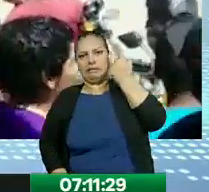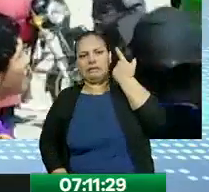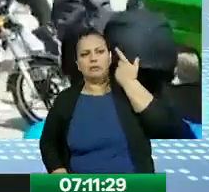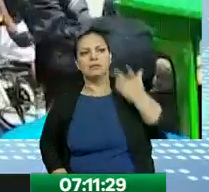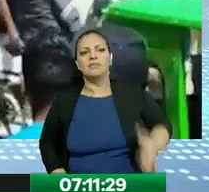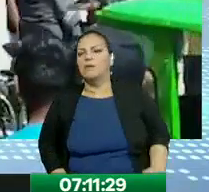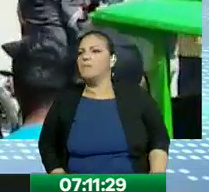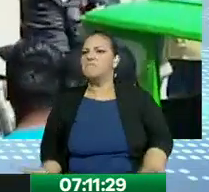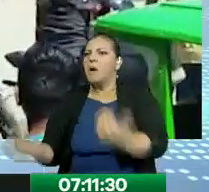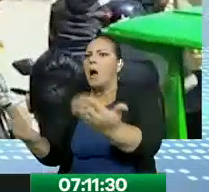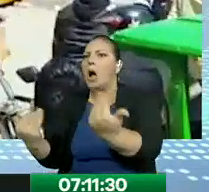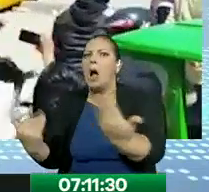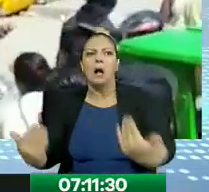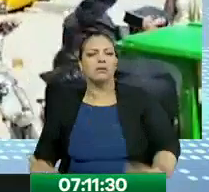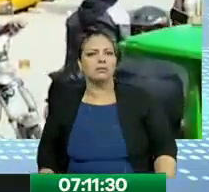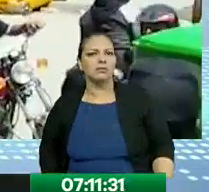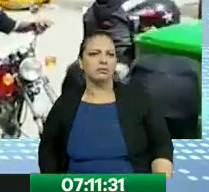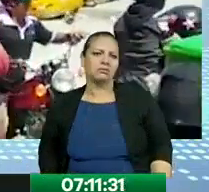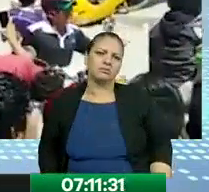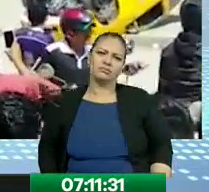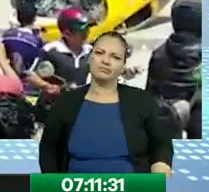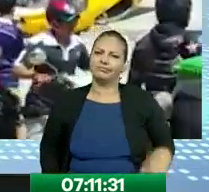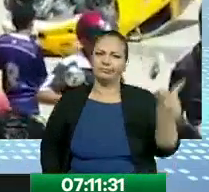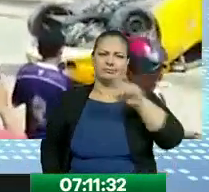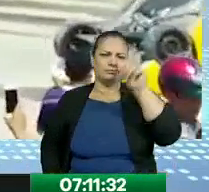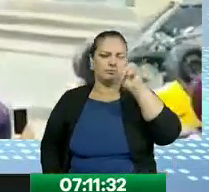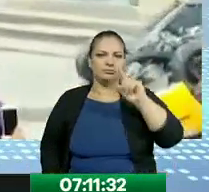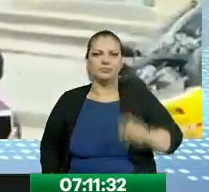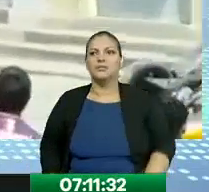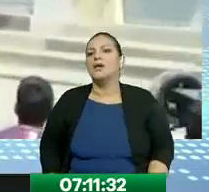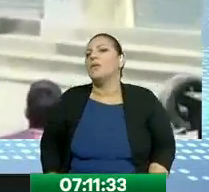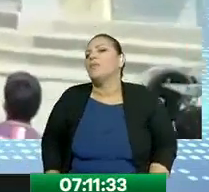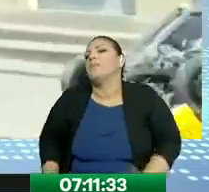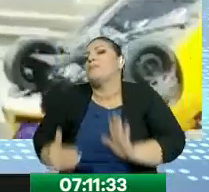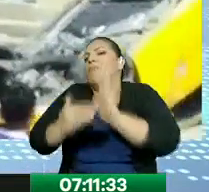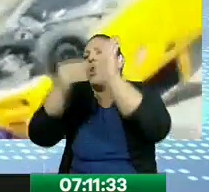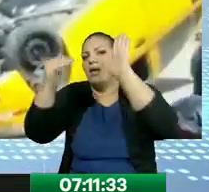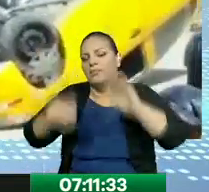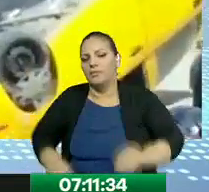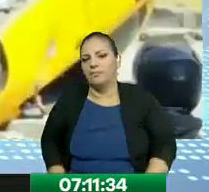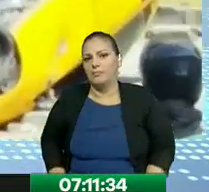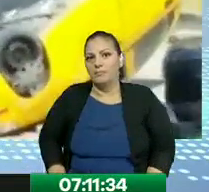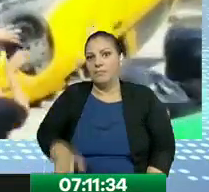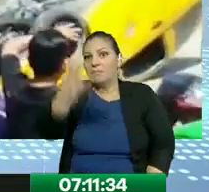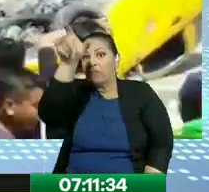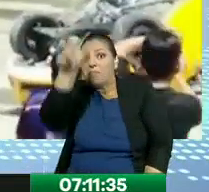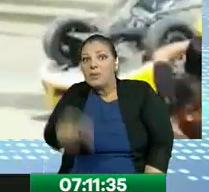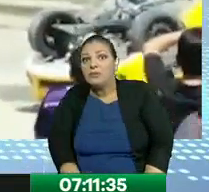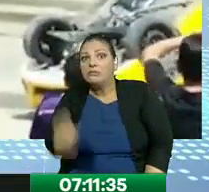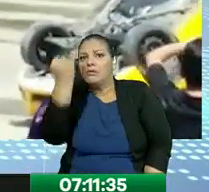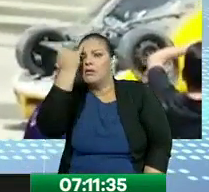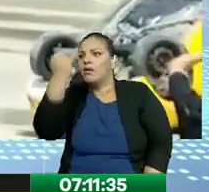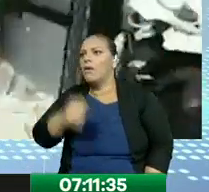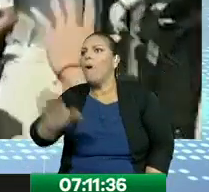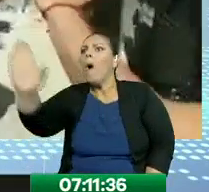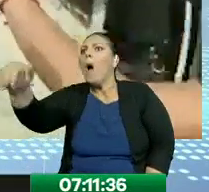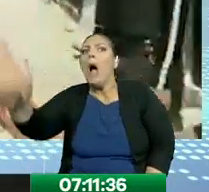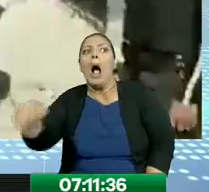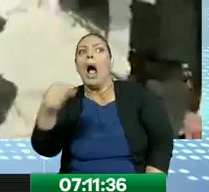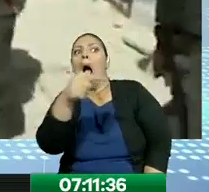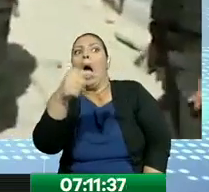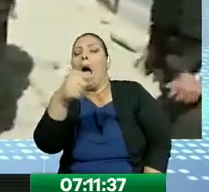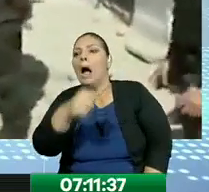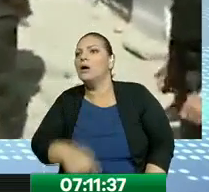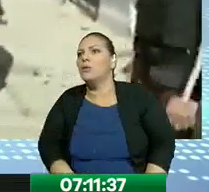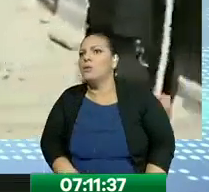cualquiera, así no fuese o así no fuera, y va la turba y dice, ah, este es violador, lo conocemos, y se va a marcar una